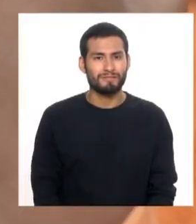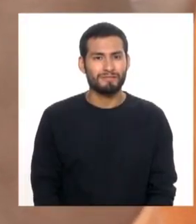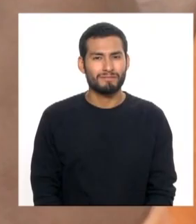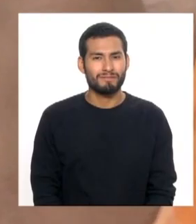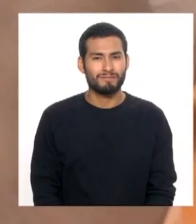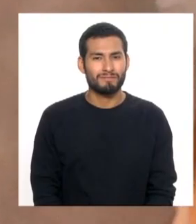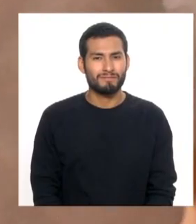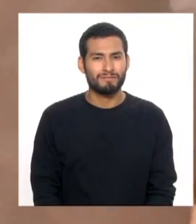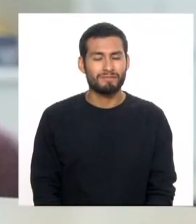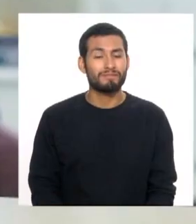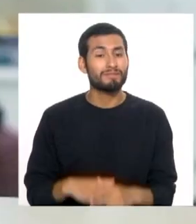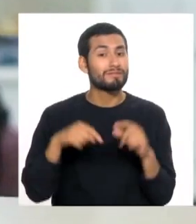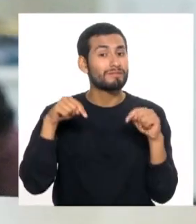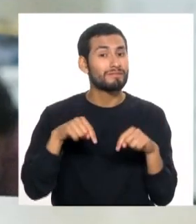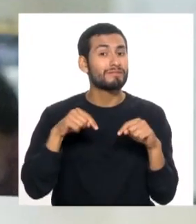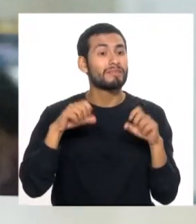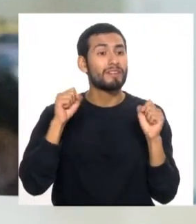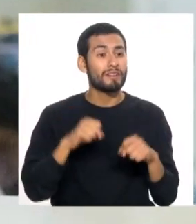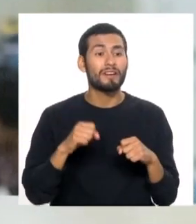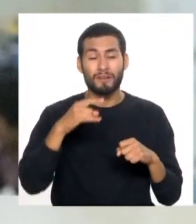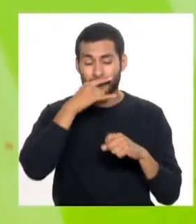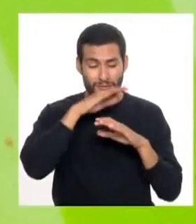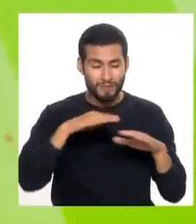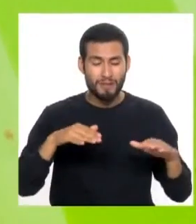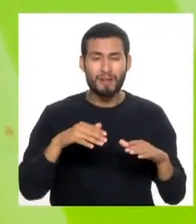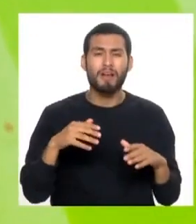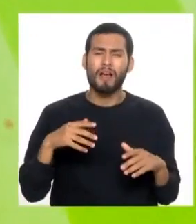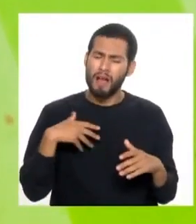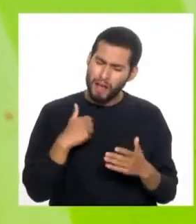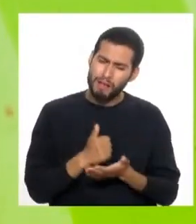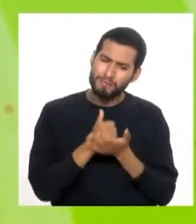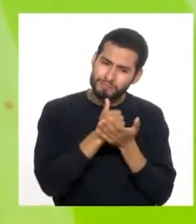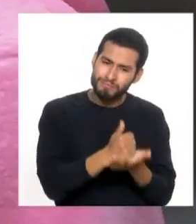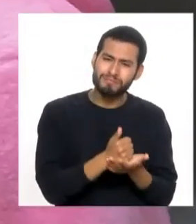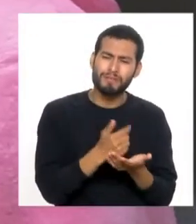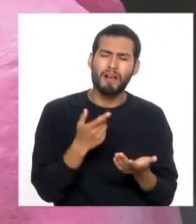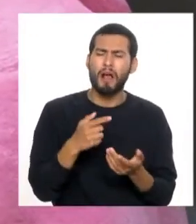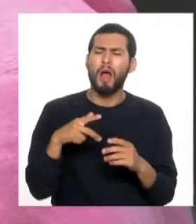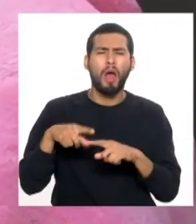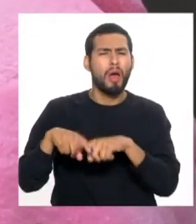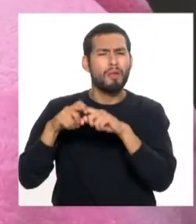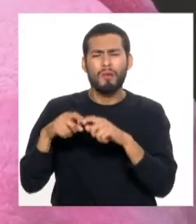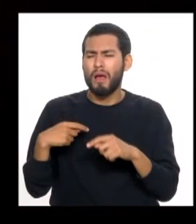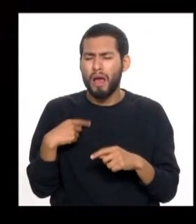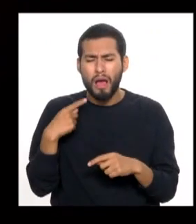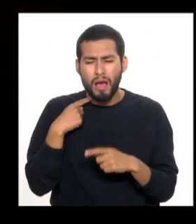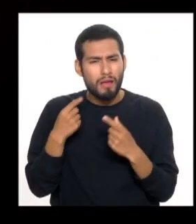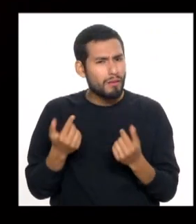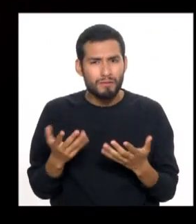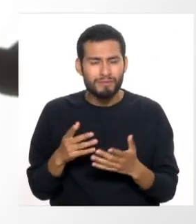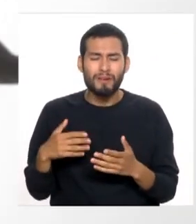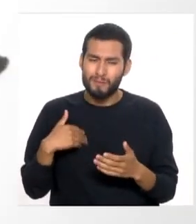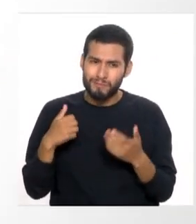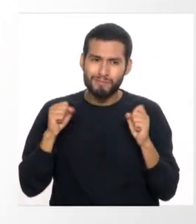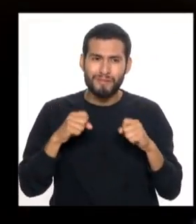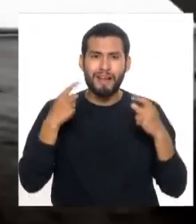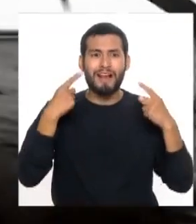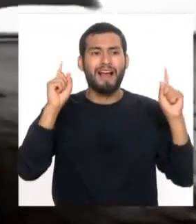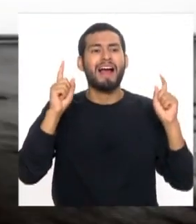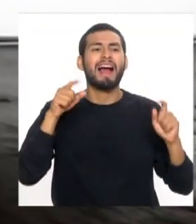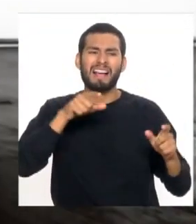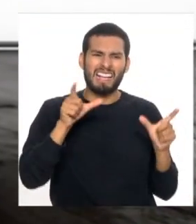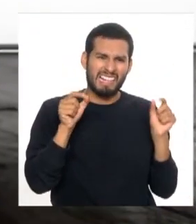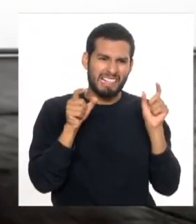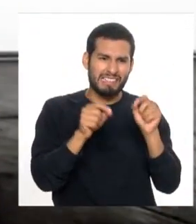Para que de esta forma ningún niño se quede sin tratamiento por falta de recursos económicos y pueda lograr vencer